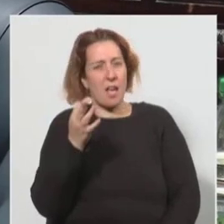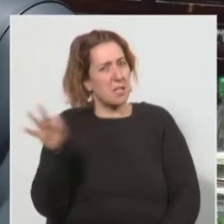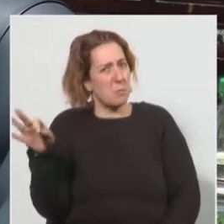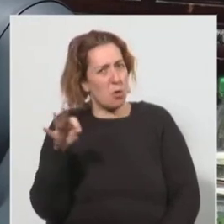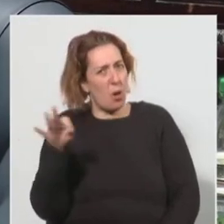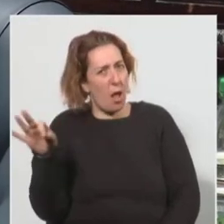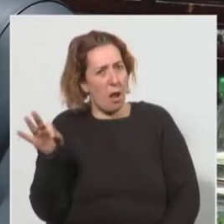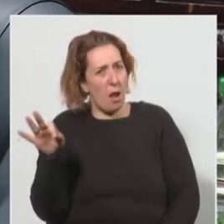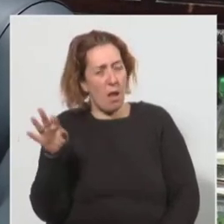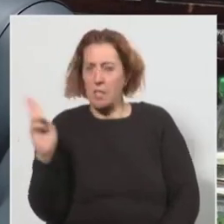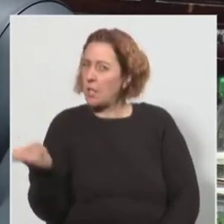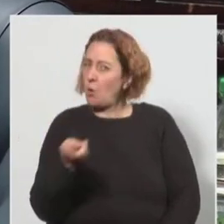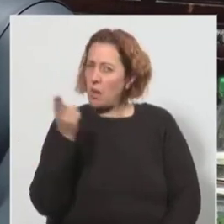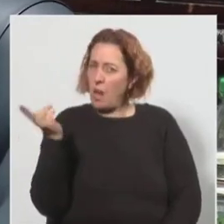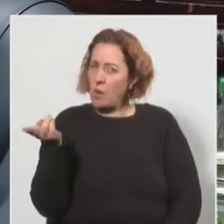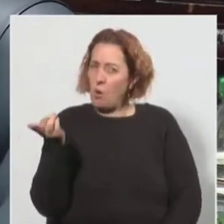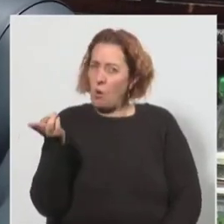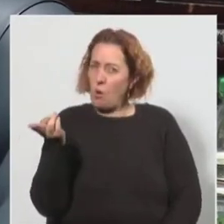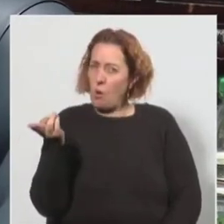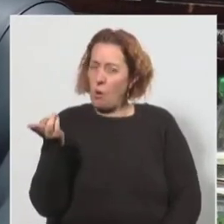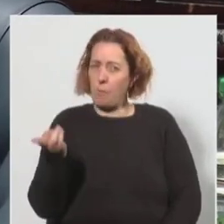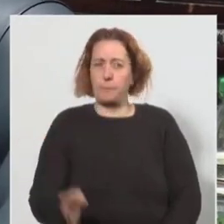excepcional, extraordinario.